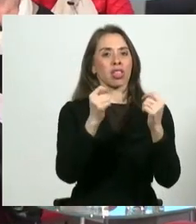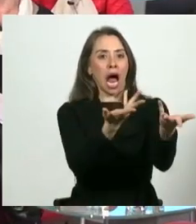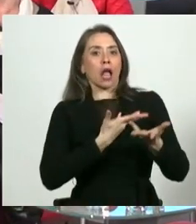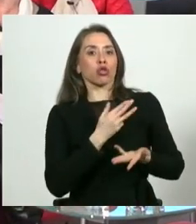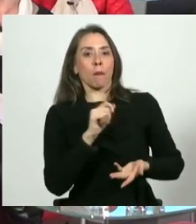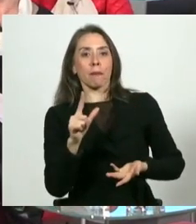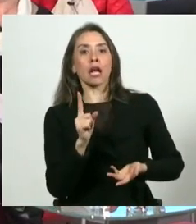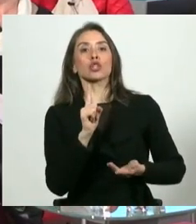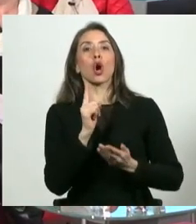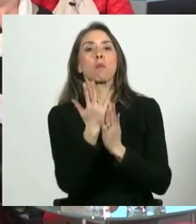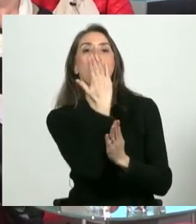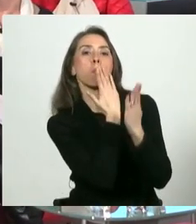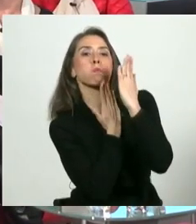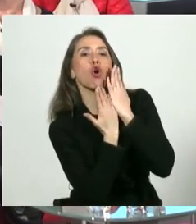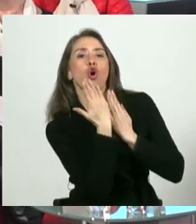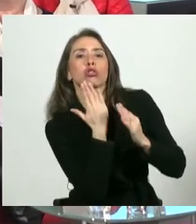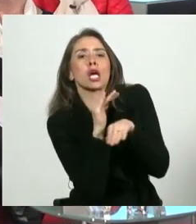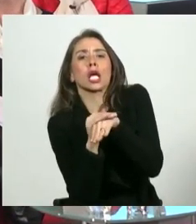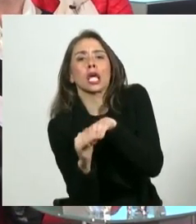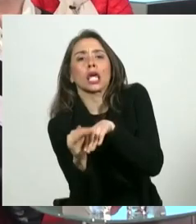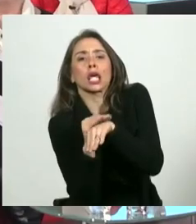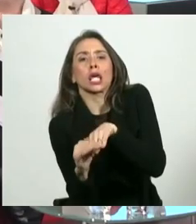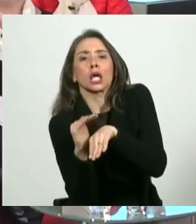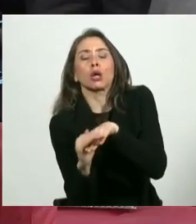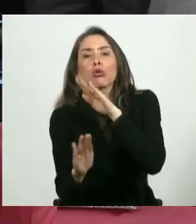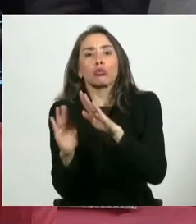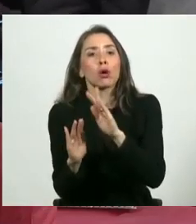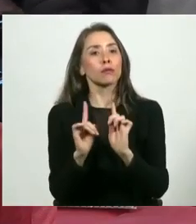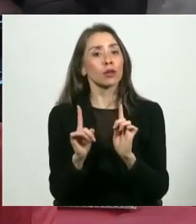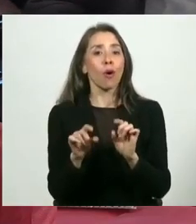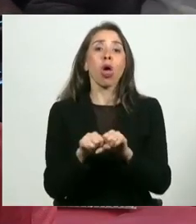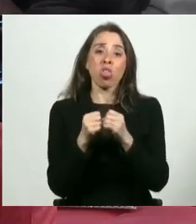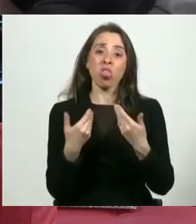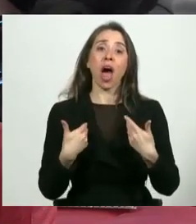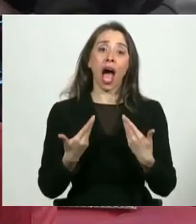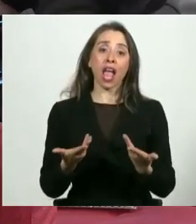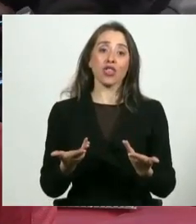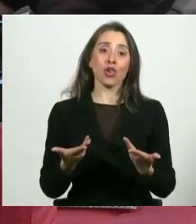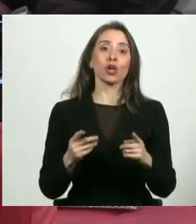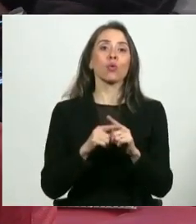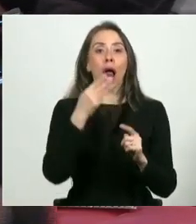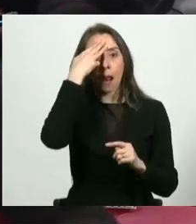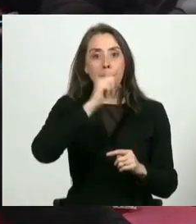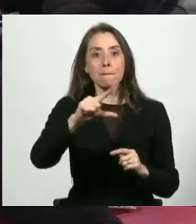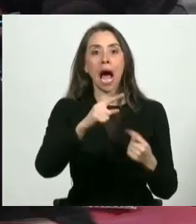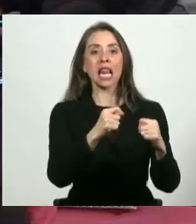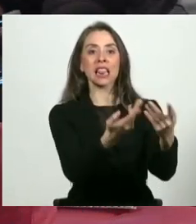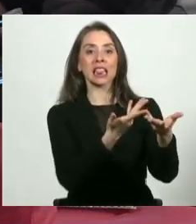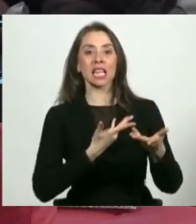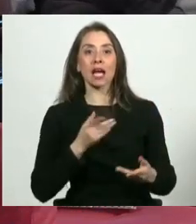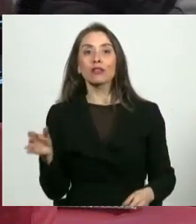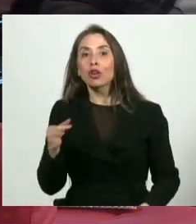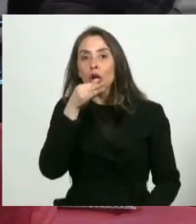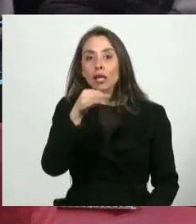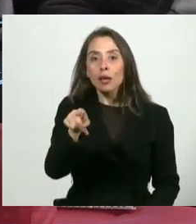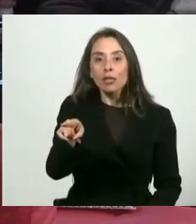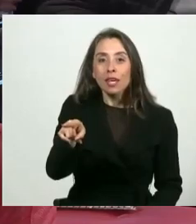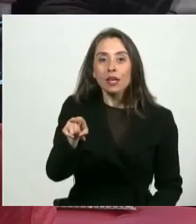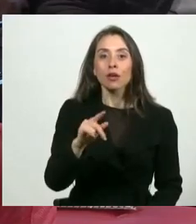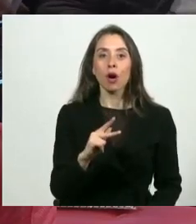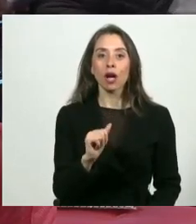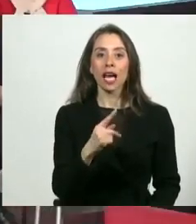todo que no haya sobreprotección. Porque la sobreprotección puede ser tan dañina como el maltrato, que es lo que decía aquí